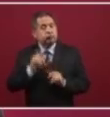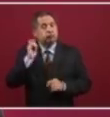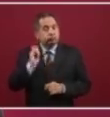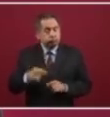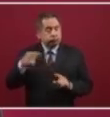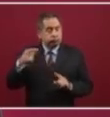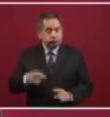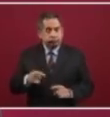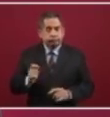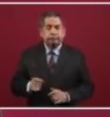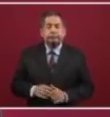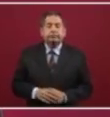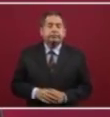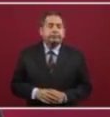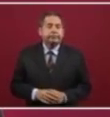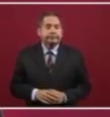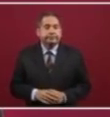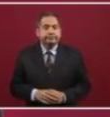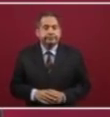es que